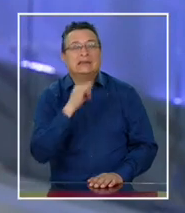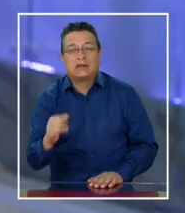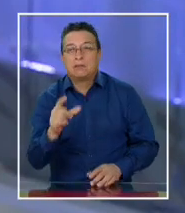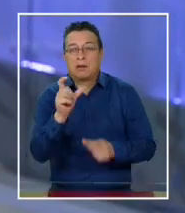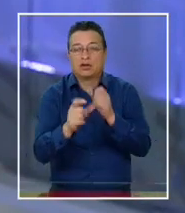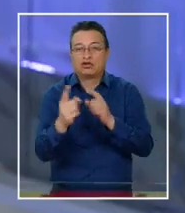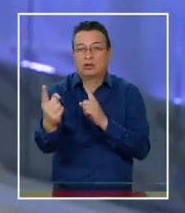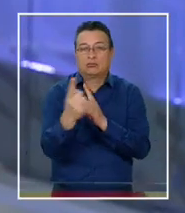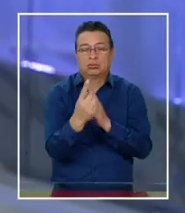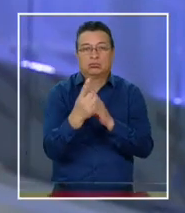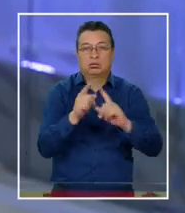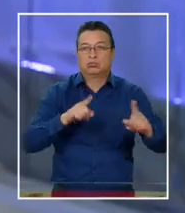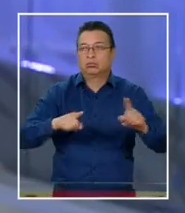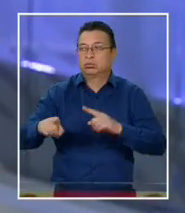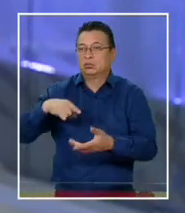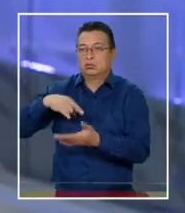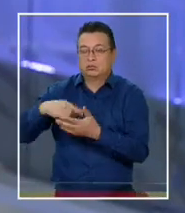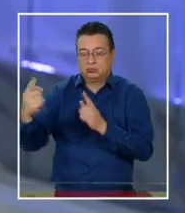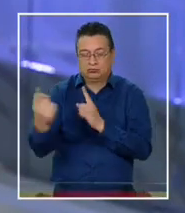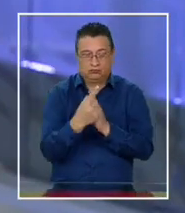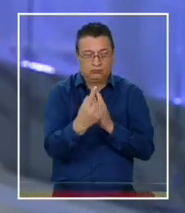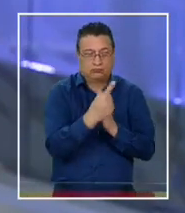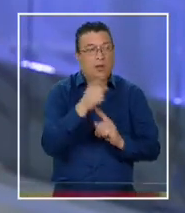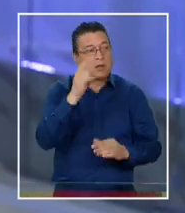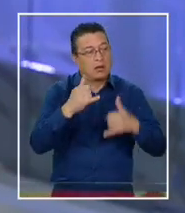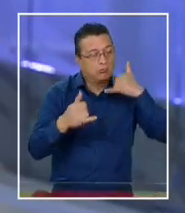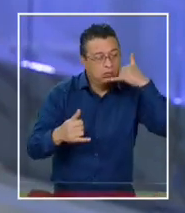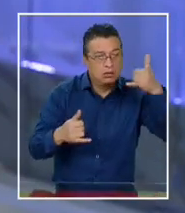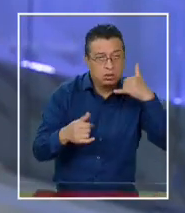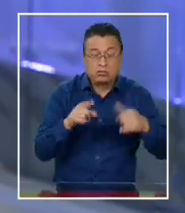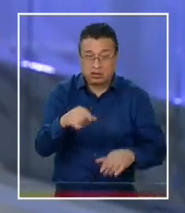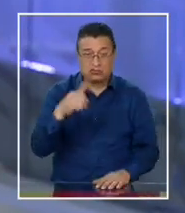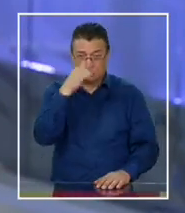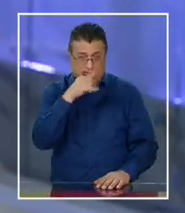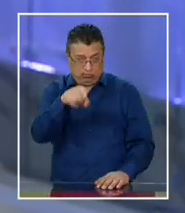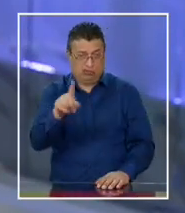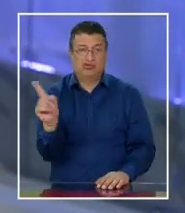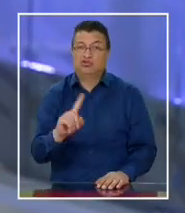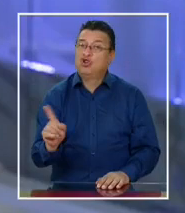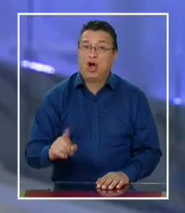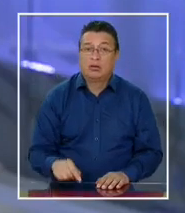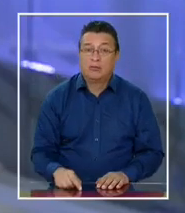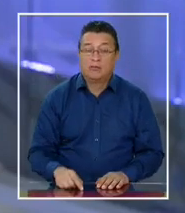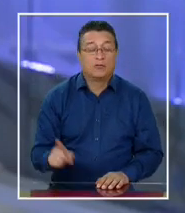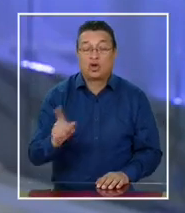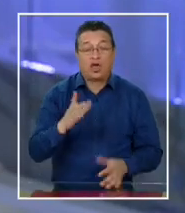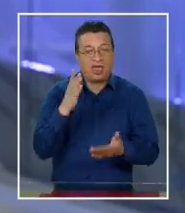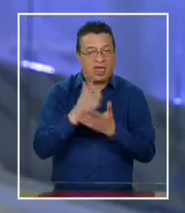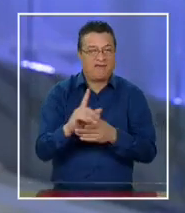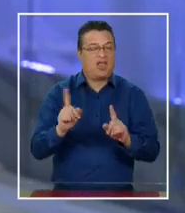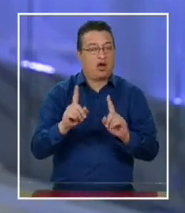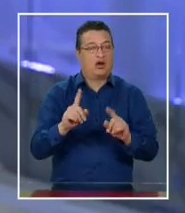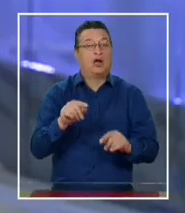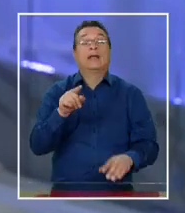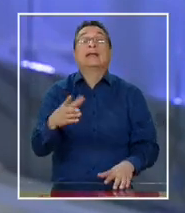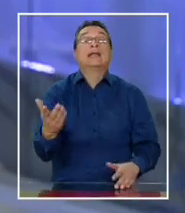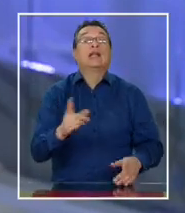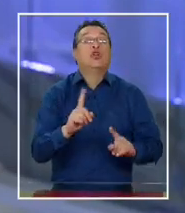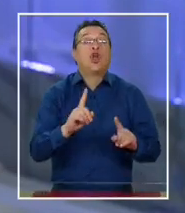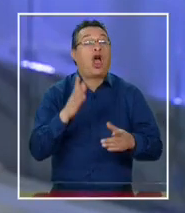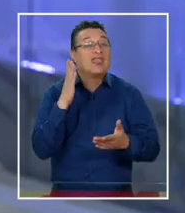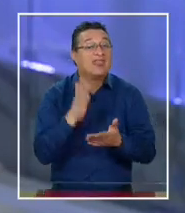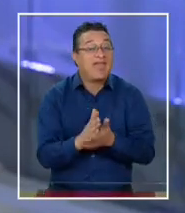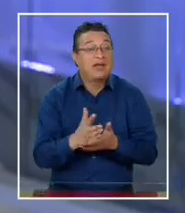personas producto de gestiones de los parlamentarios y en eso no hay ninguna irregularidad en eso no hay nada indebido lo que no debe pasar